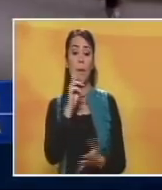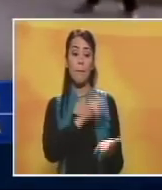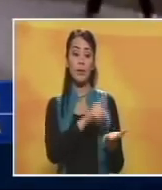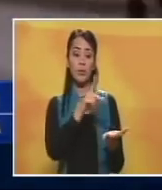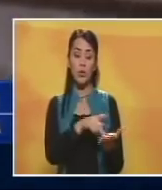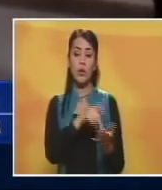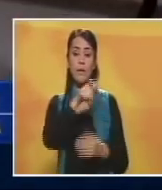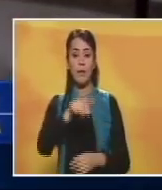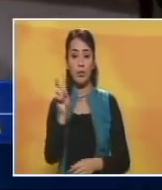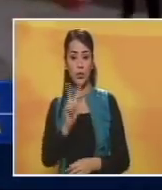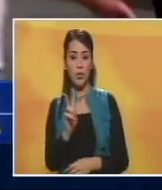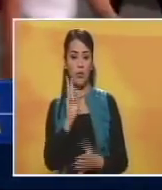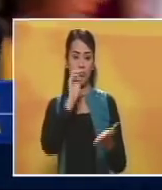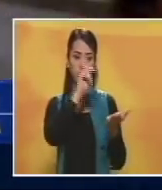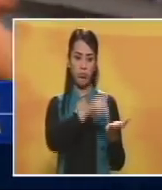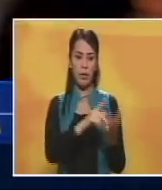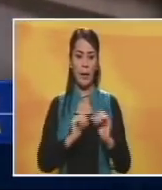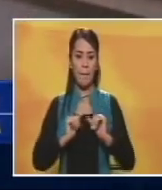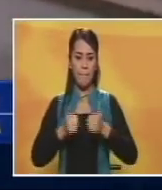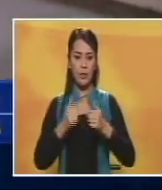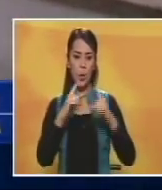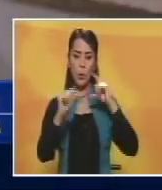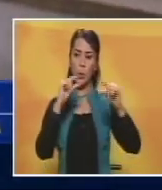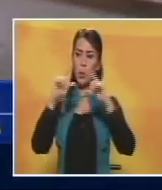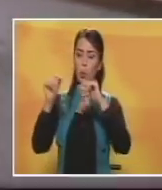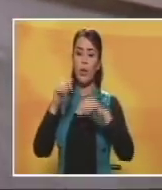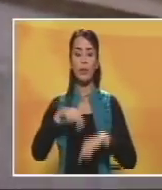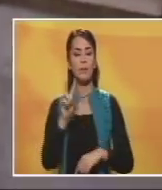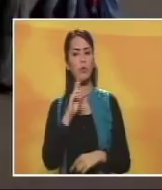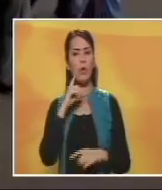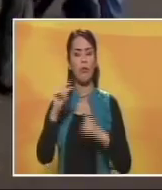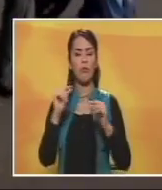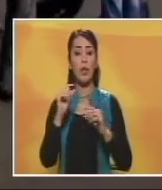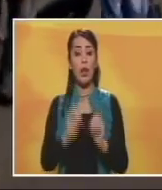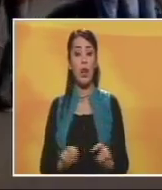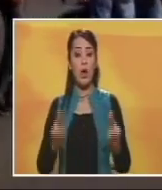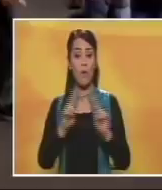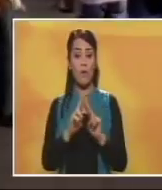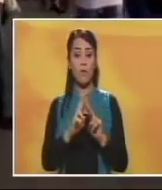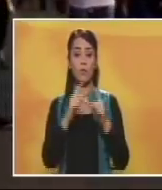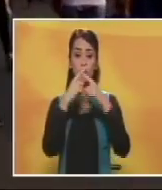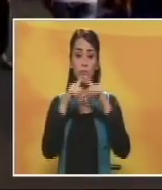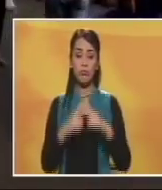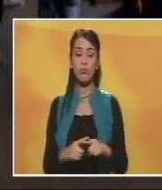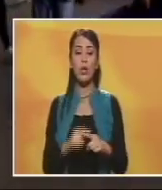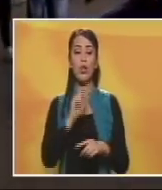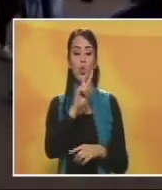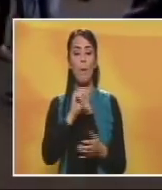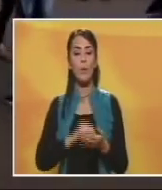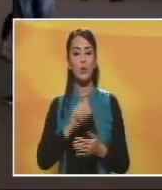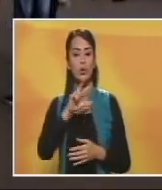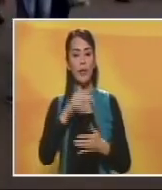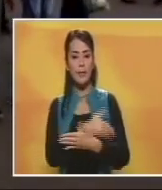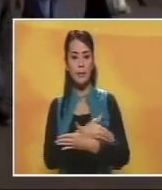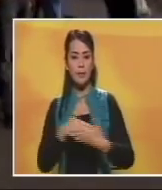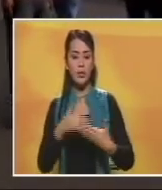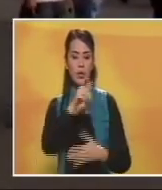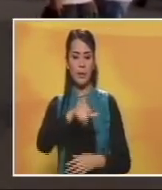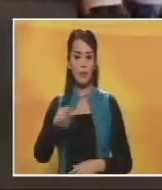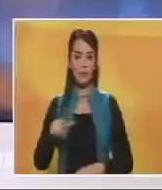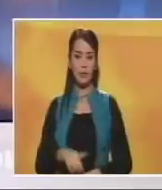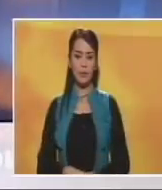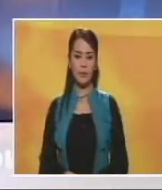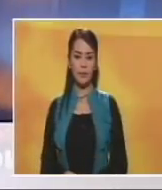recibido desde que comenzó el éxodo, del cual, según la ONU, ya arriba a los 2.3 millones de